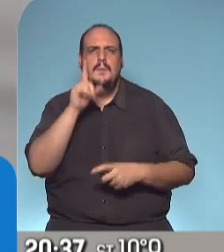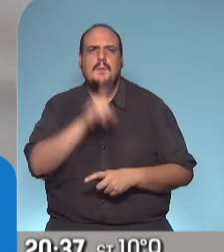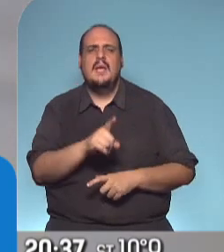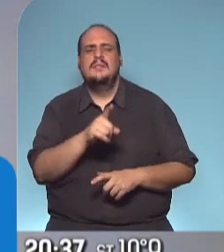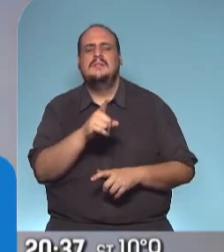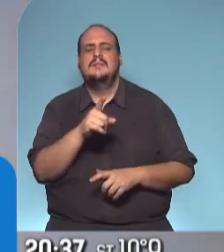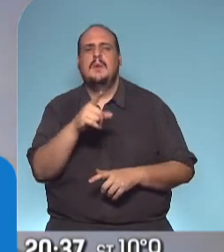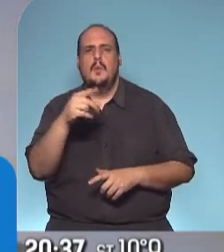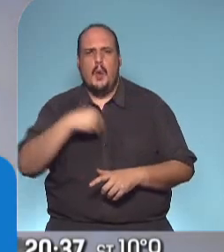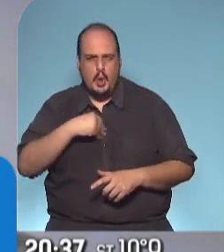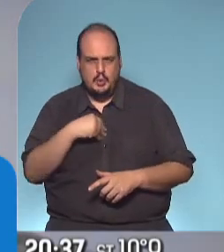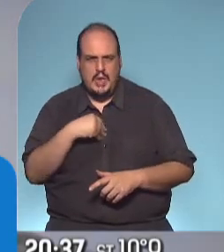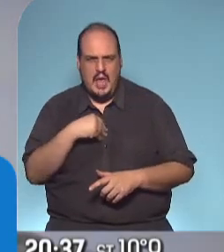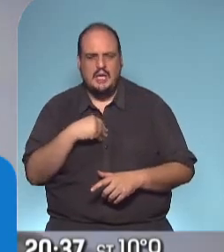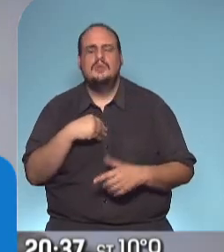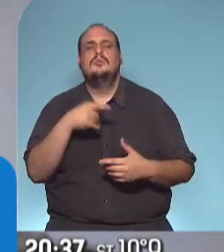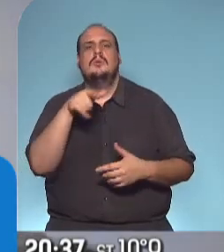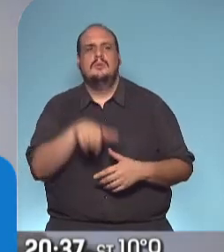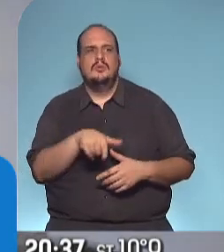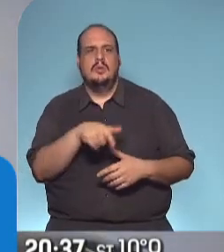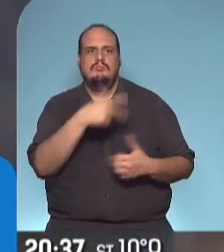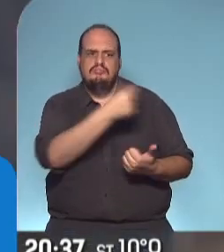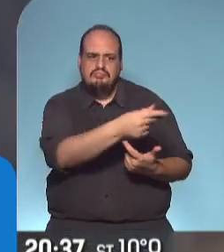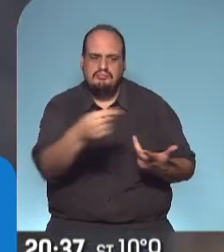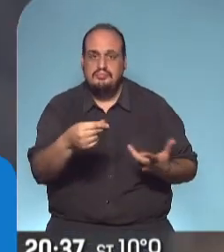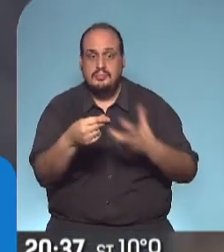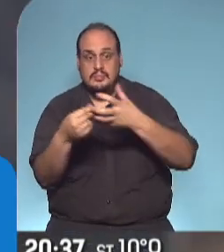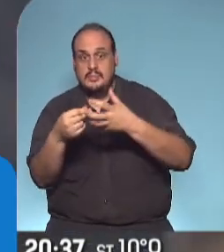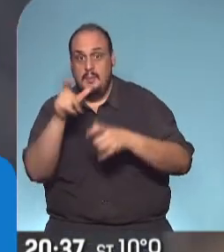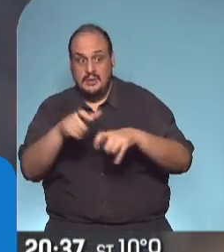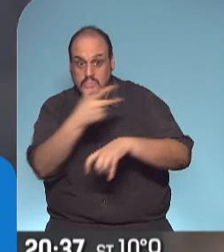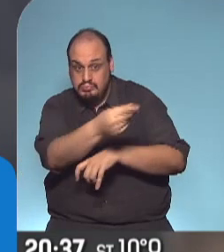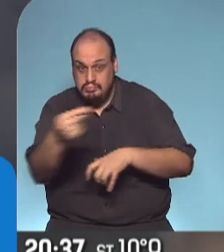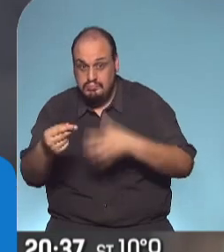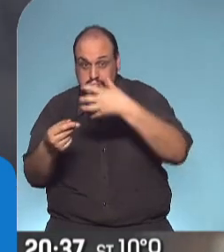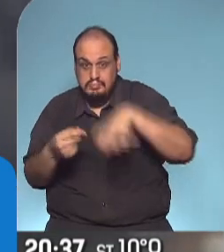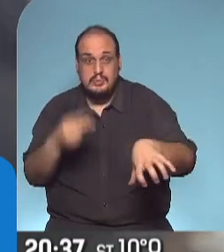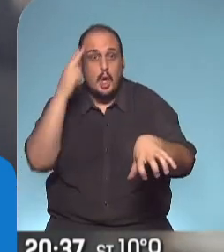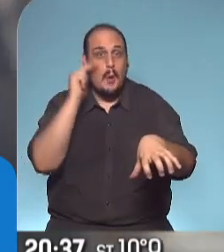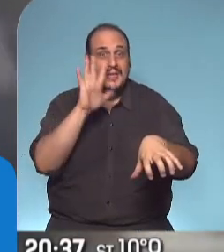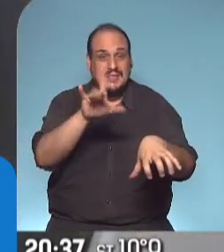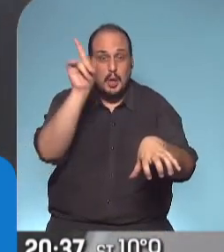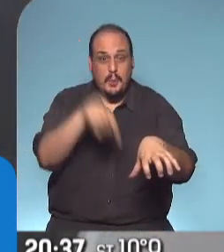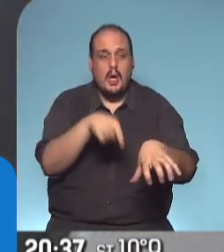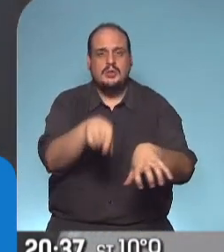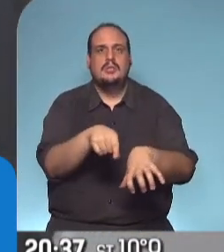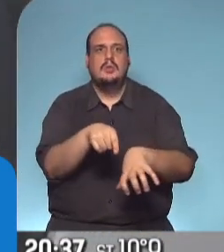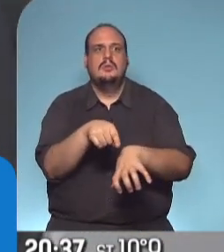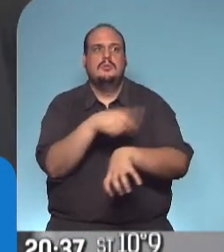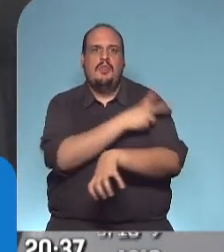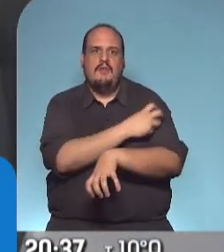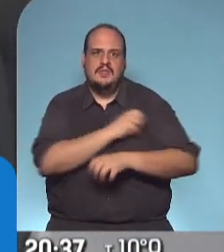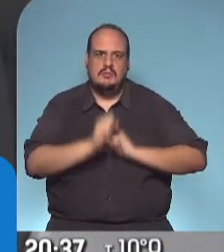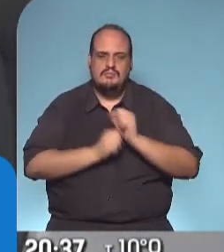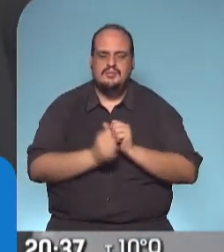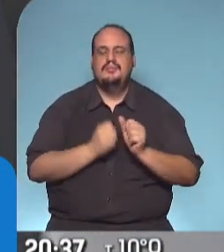que demuestra que una dosis generó en el 95 por ciento de los participantes un aumento en los anticuerpos contra el virus sars